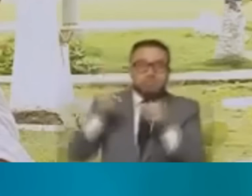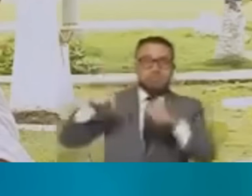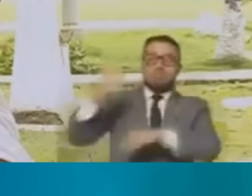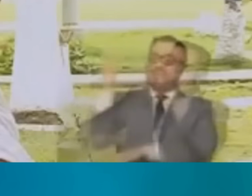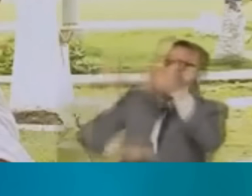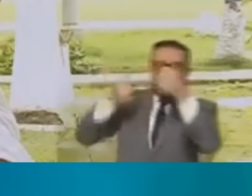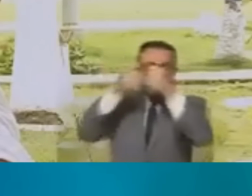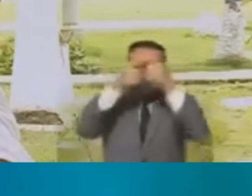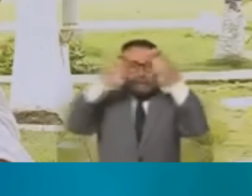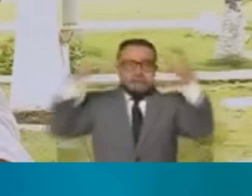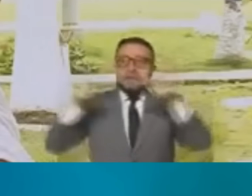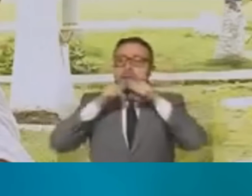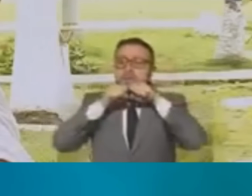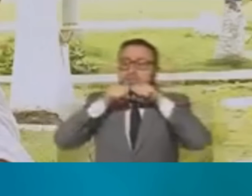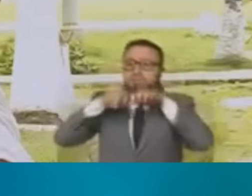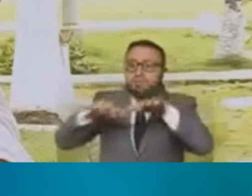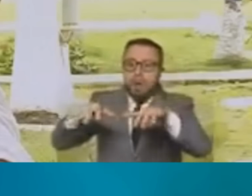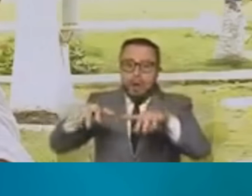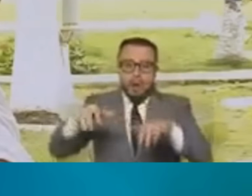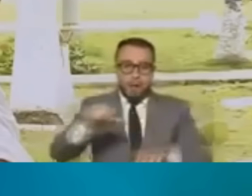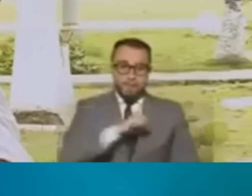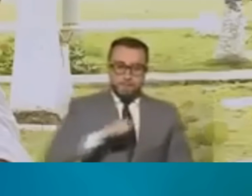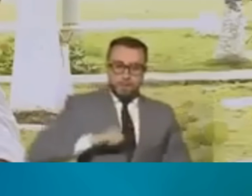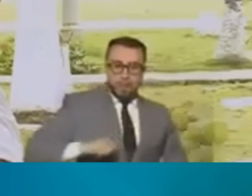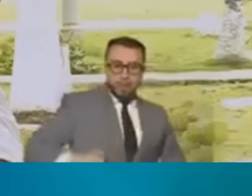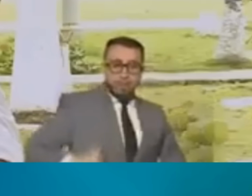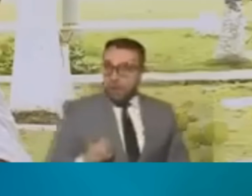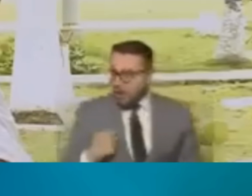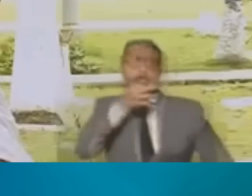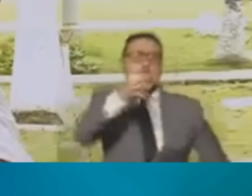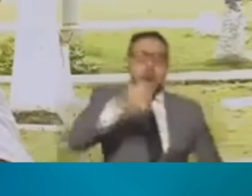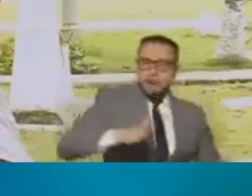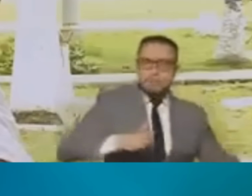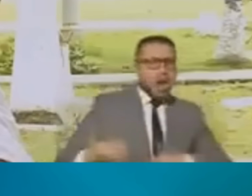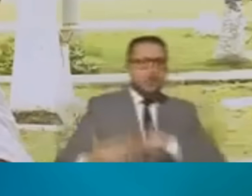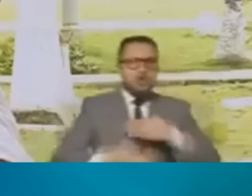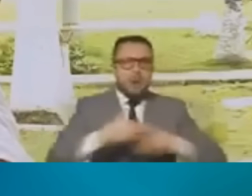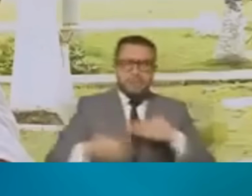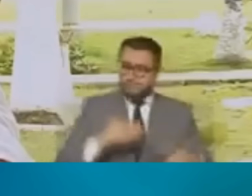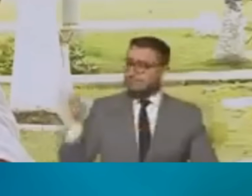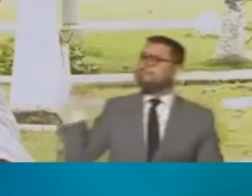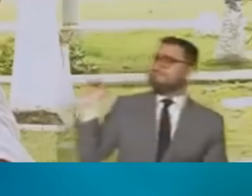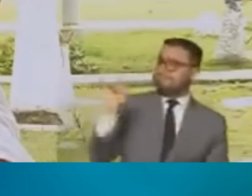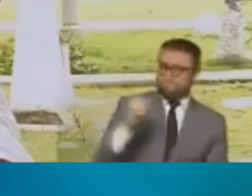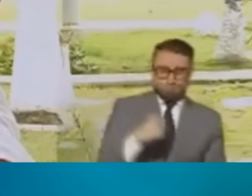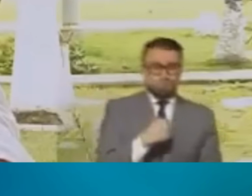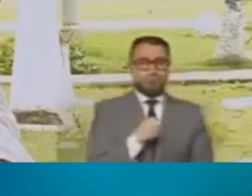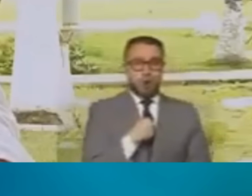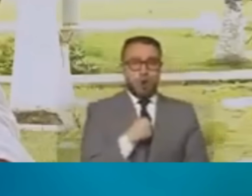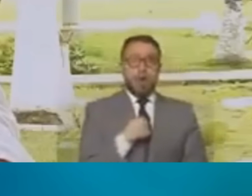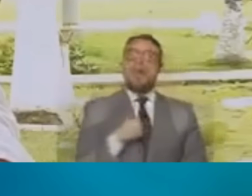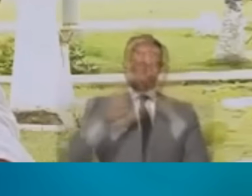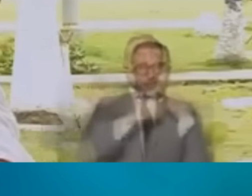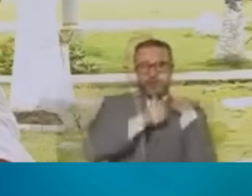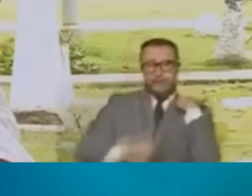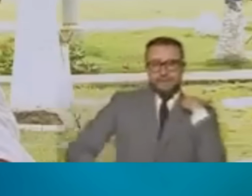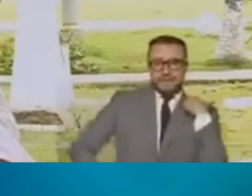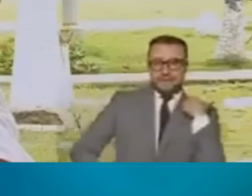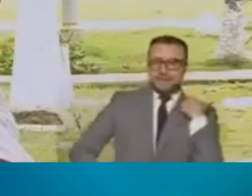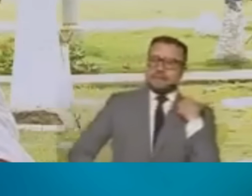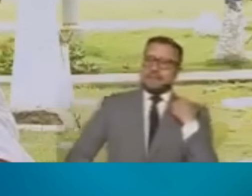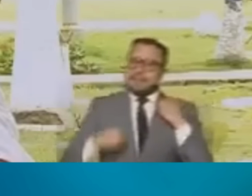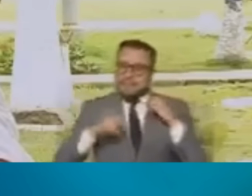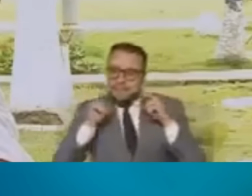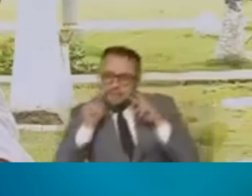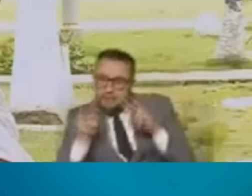que en Colombia los dineros públicos terminen en bolsillos de privados. Al llegar al gobierno nacional he encontrado lo que ya sabía. Tenemos